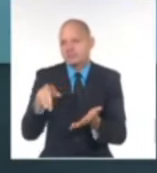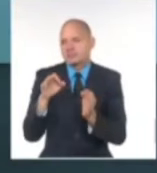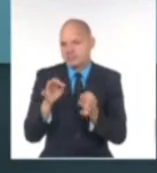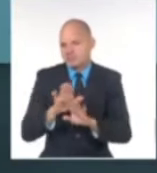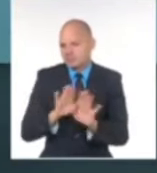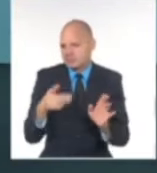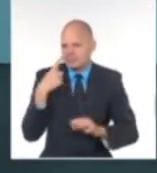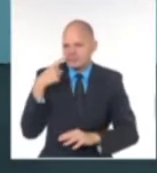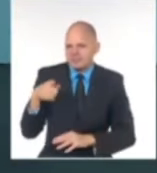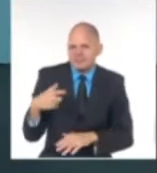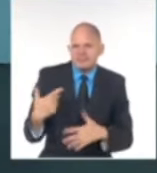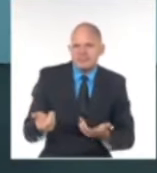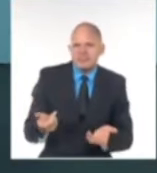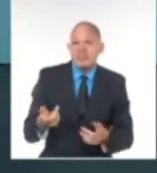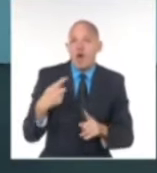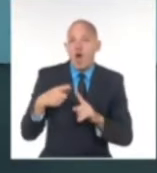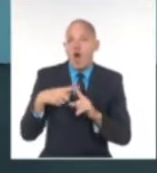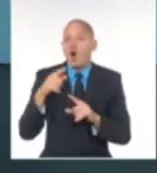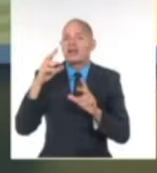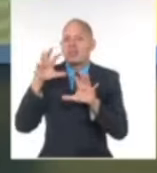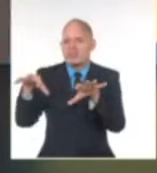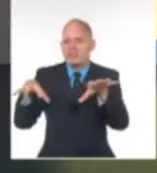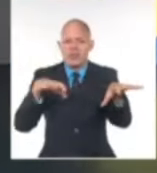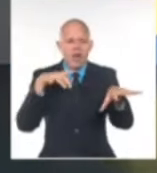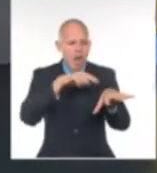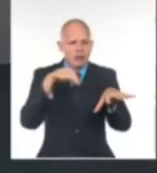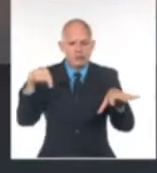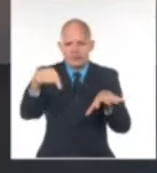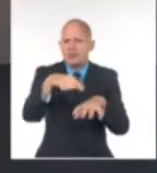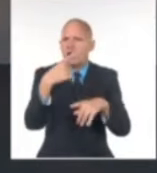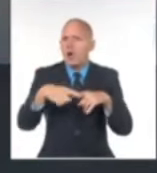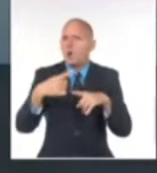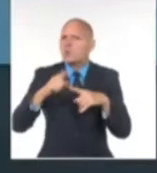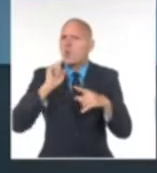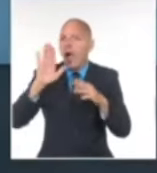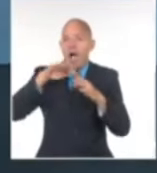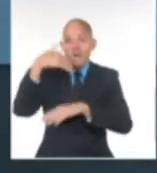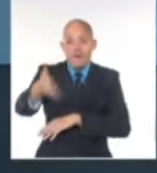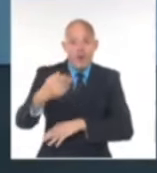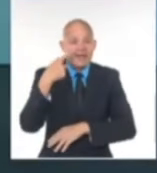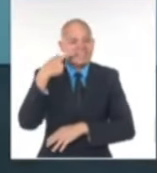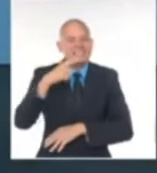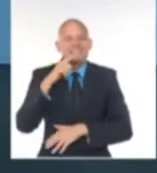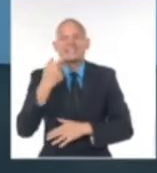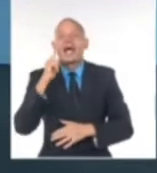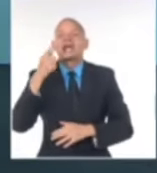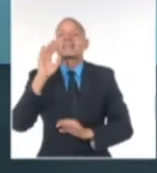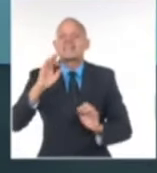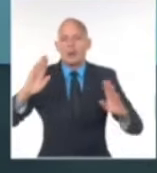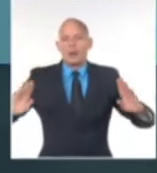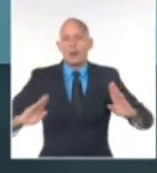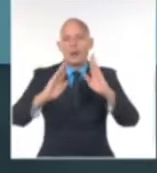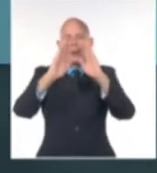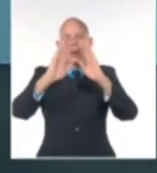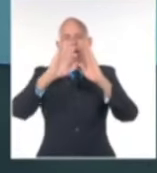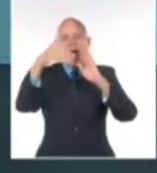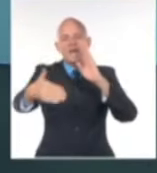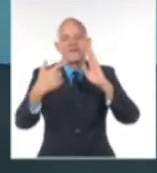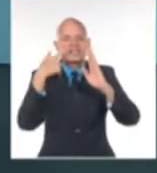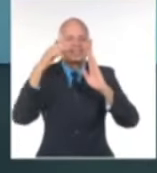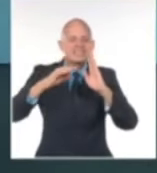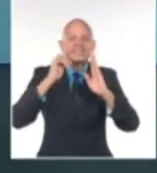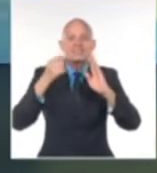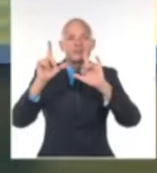más allá de las instalaciones deportivas, porque una imagen de Mijaín López se publicó desde bien temprano en la